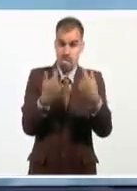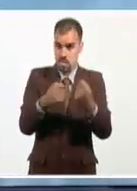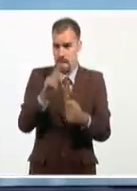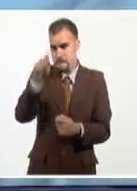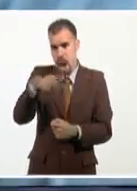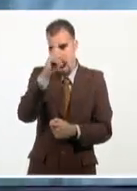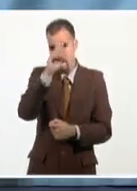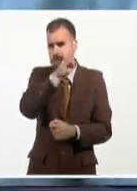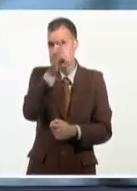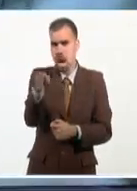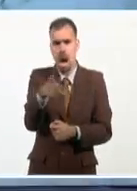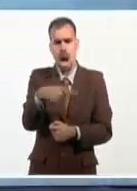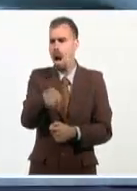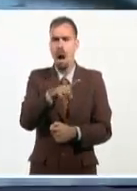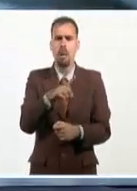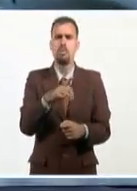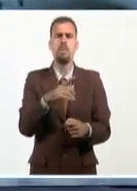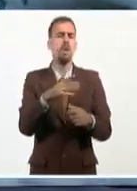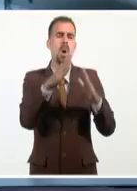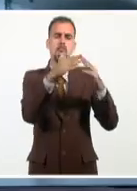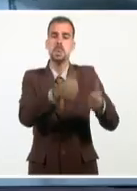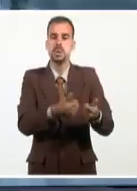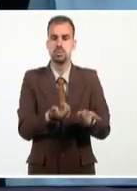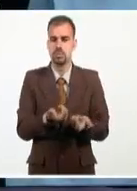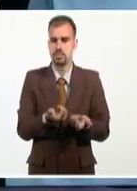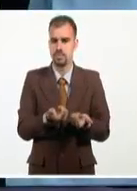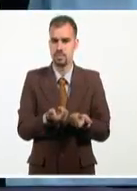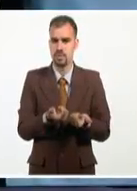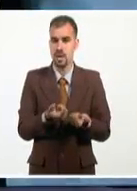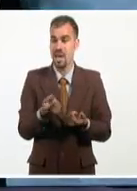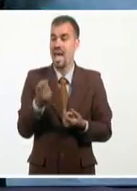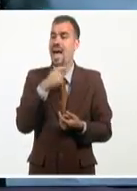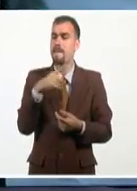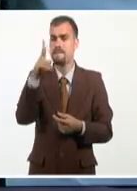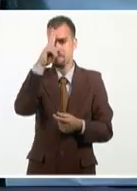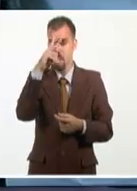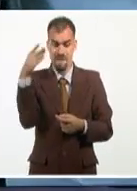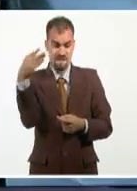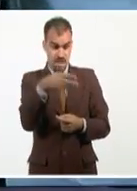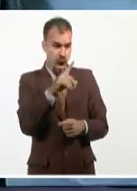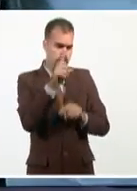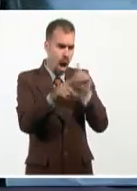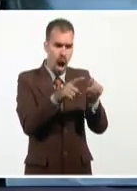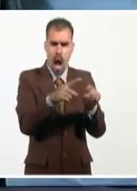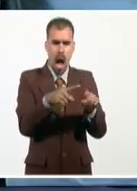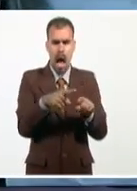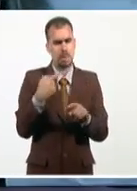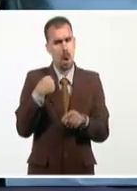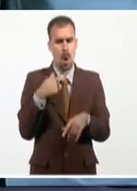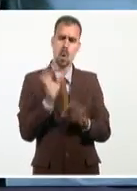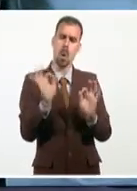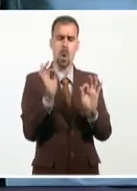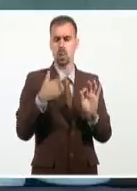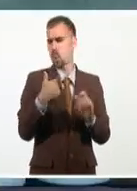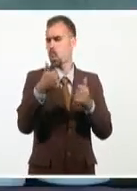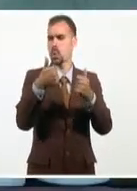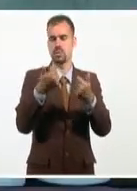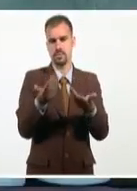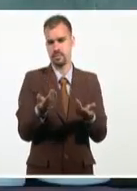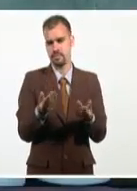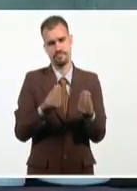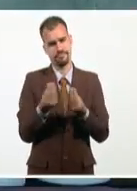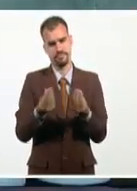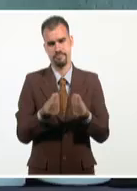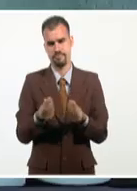es peor, los ocultan por temor al aislamiento o al ingreso. De esto hemos hablado hasta el cansancio, pero no siempre las palabras